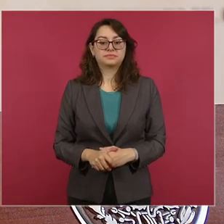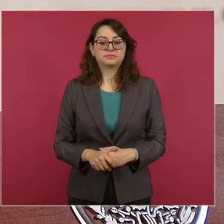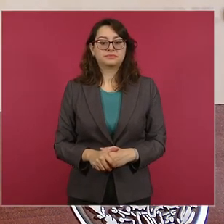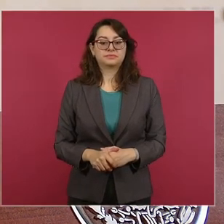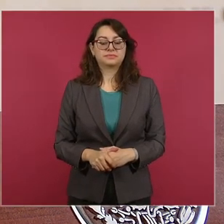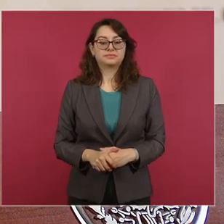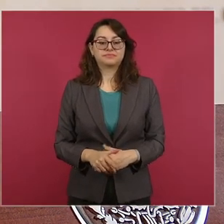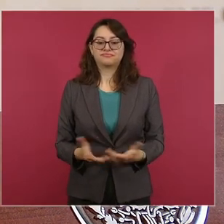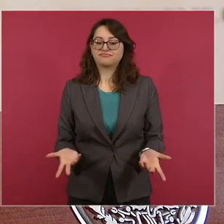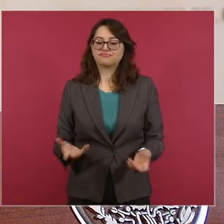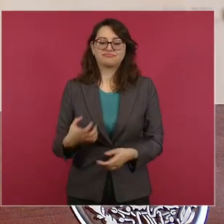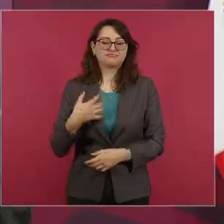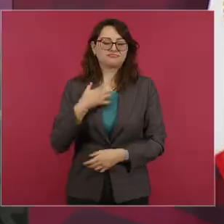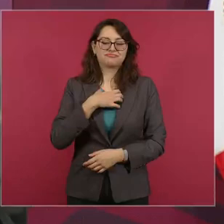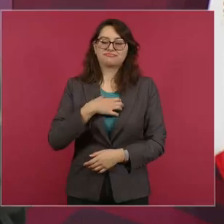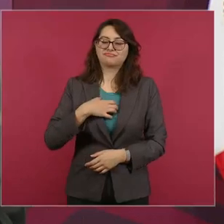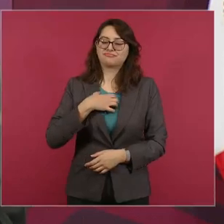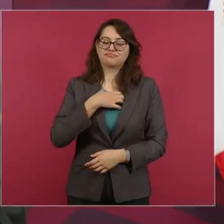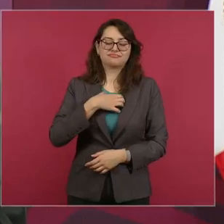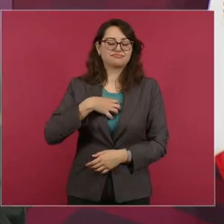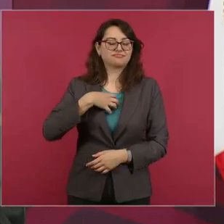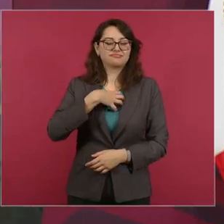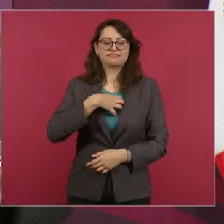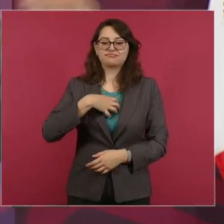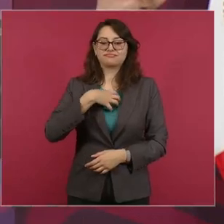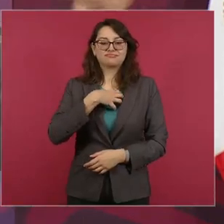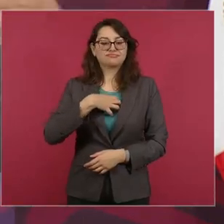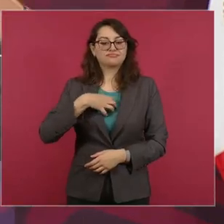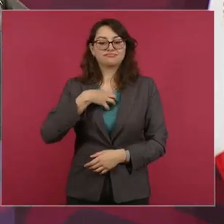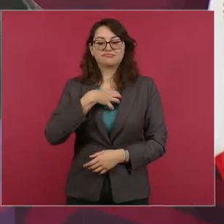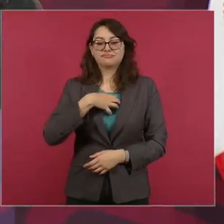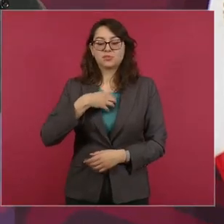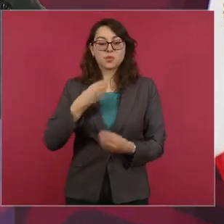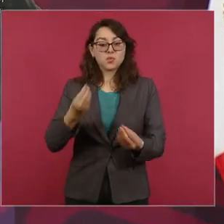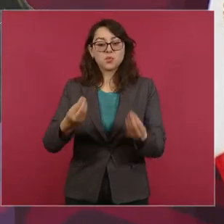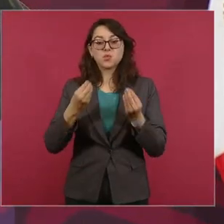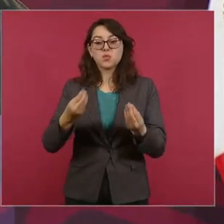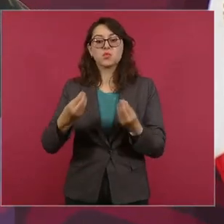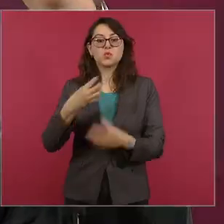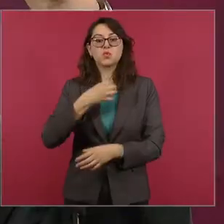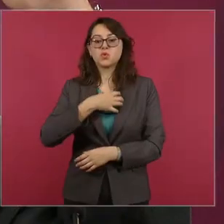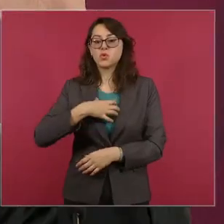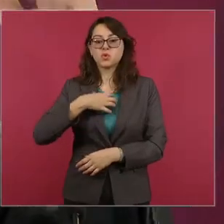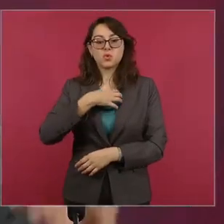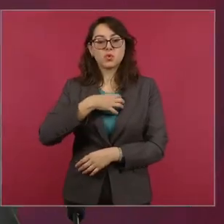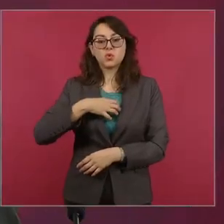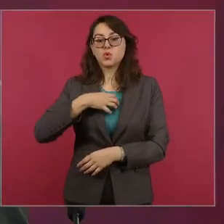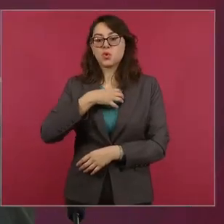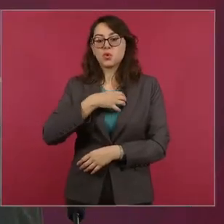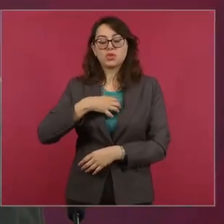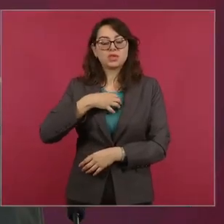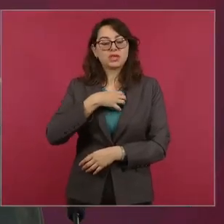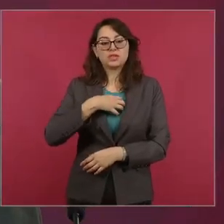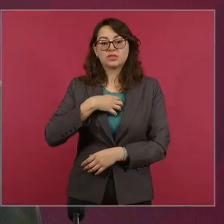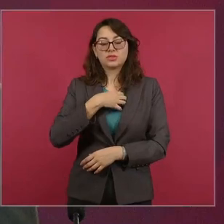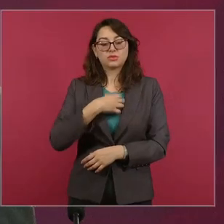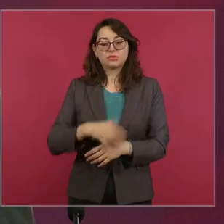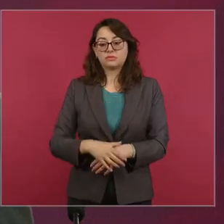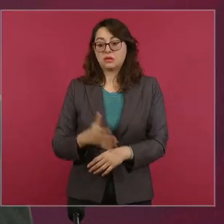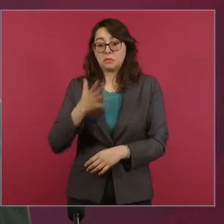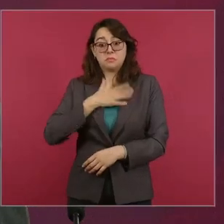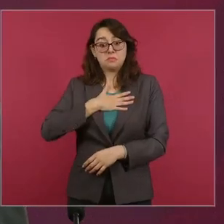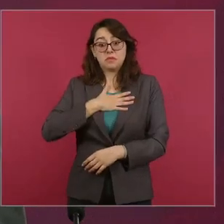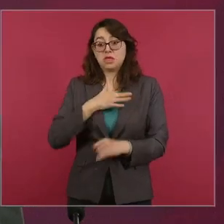Estoy contentísimo, porque ya es el último